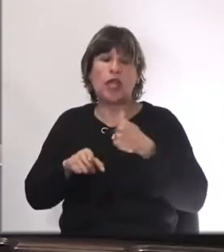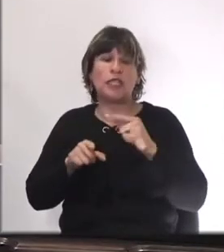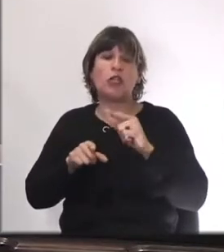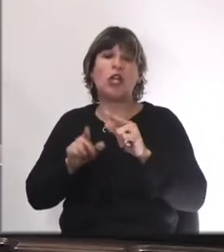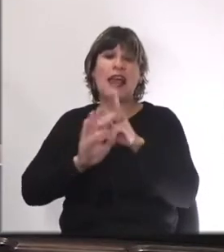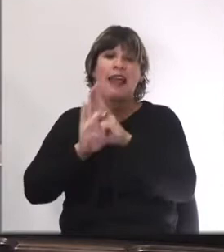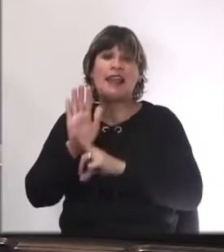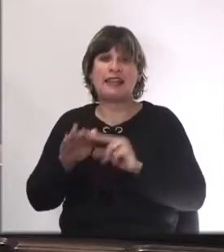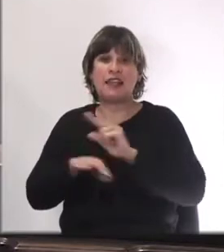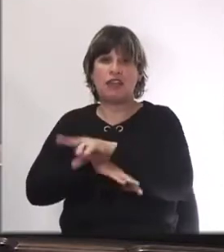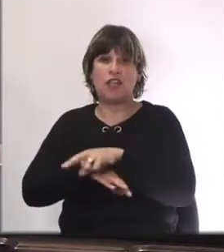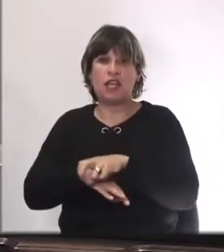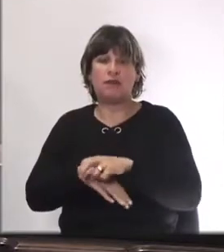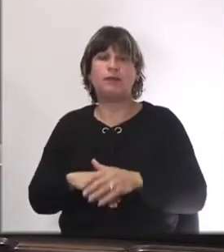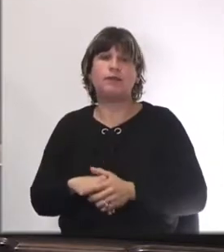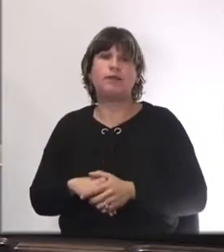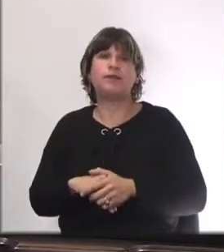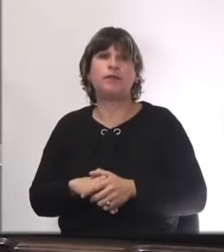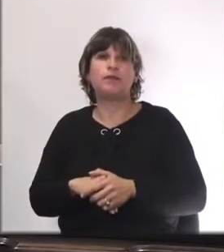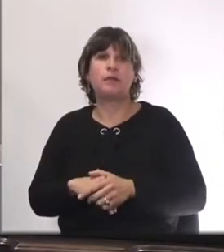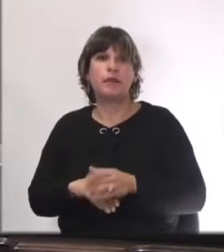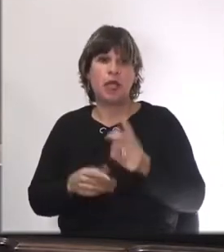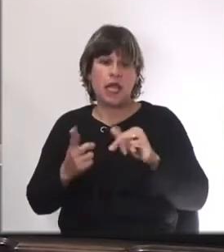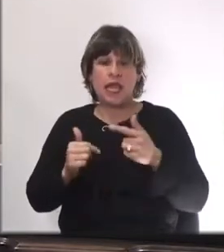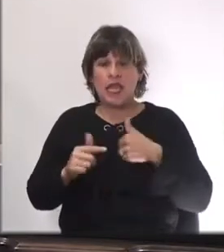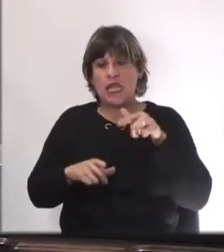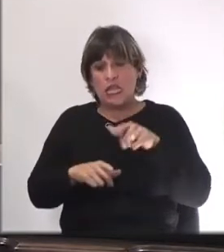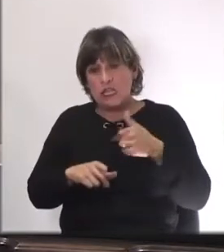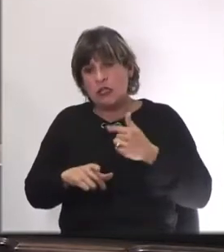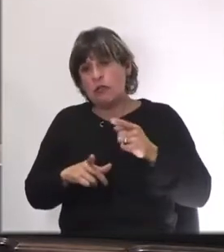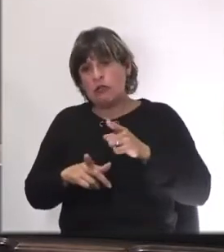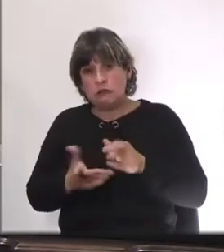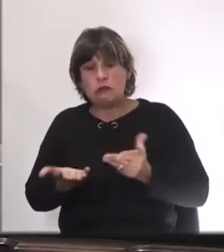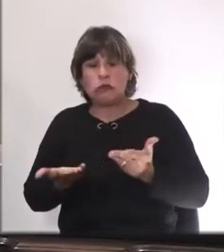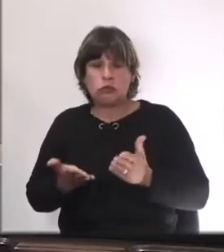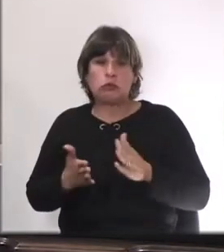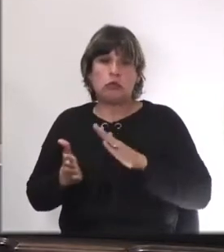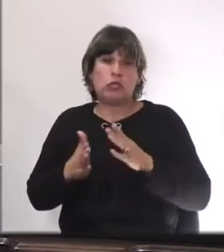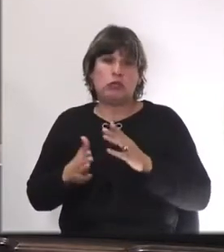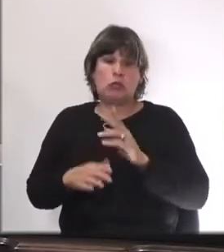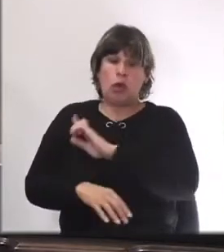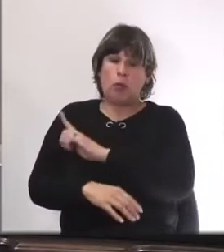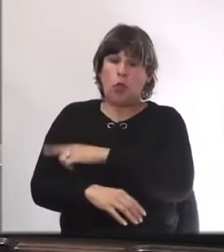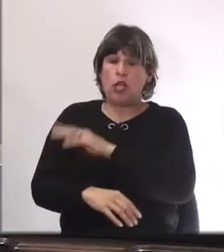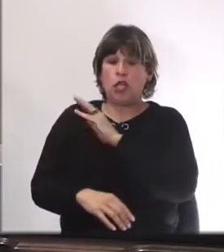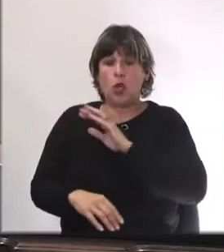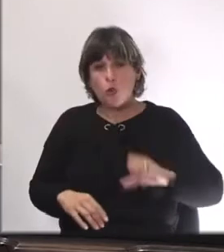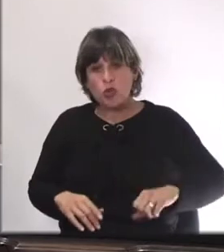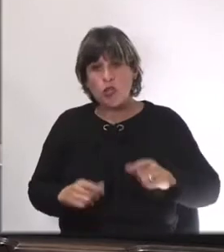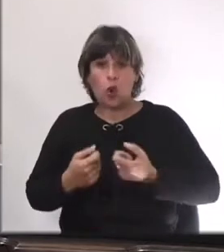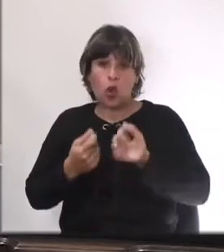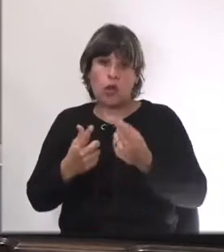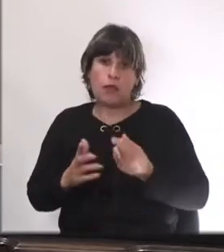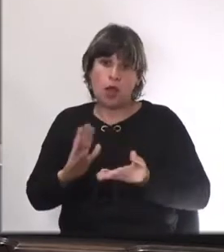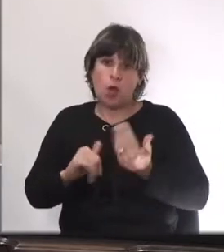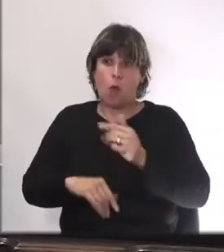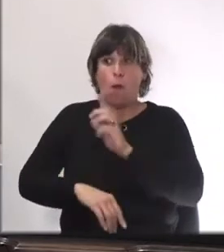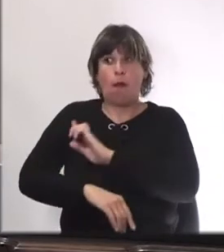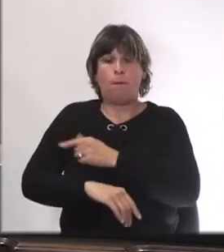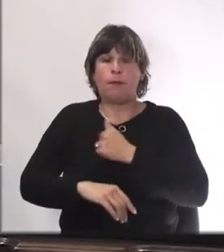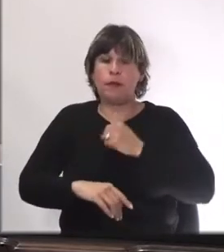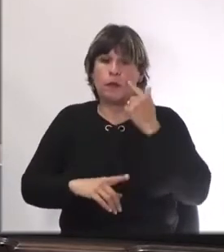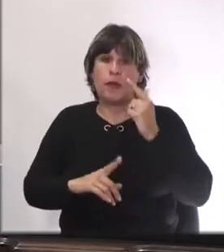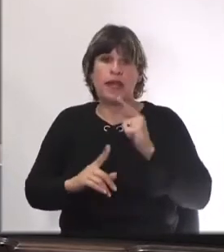fiscal. Eso le da bastante discrecionalidad al Poder Ejecutivo para hacer que las